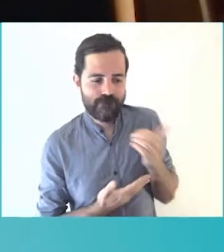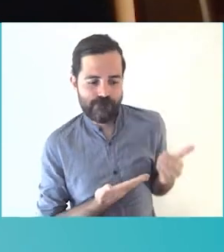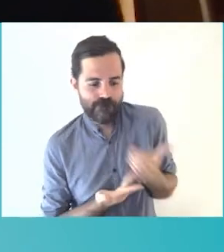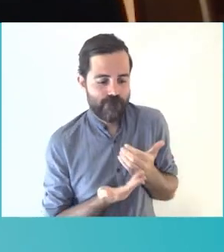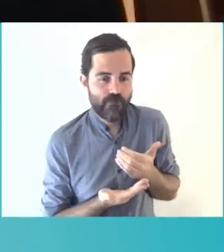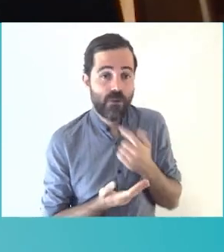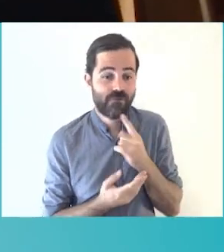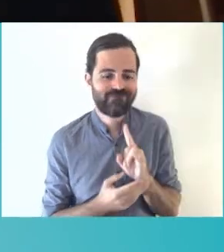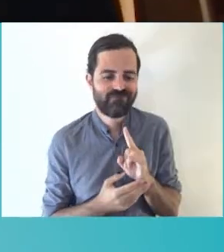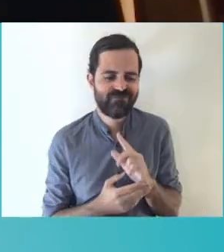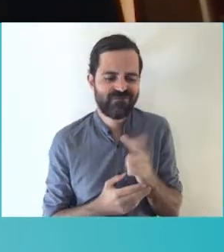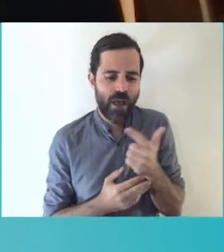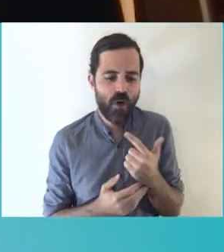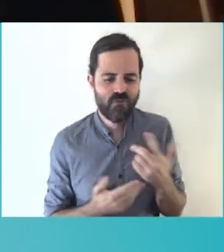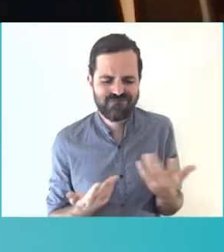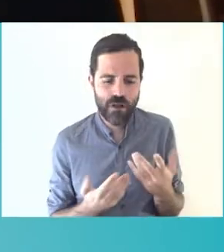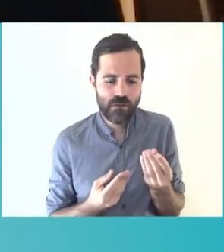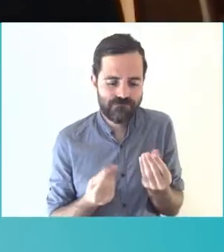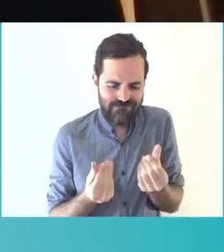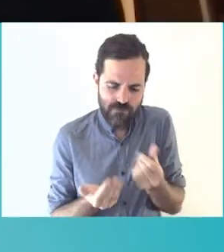y sobreestimaciones.